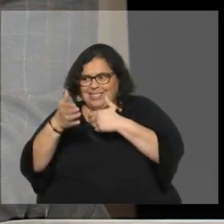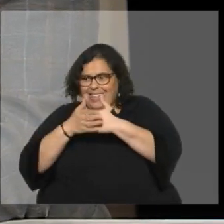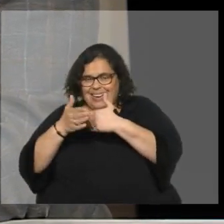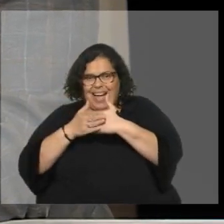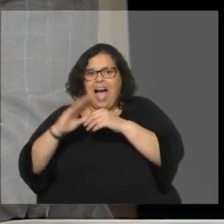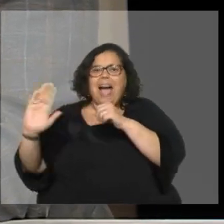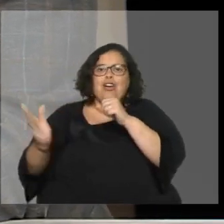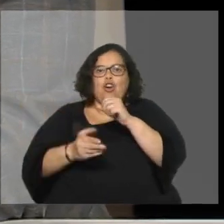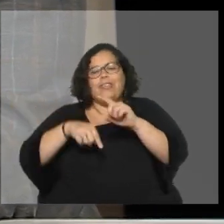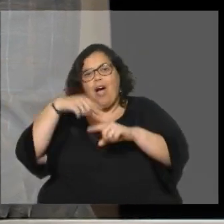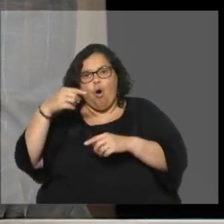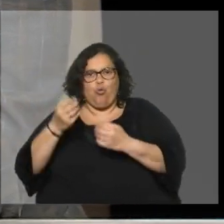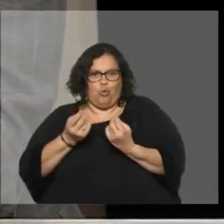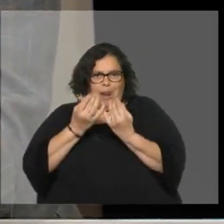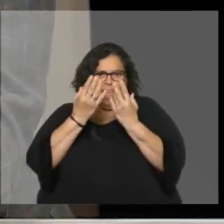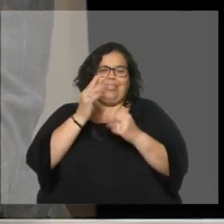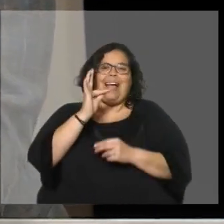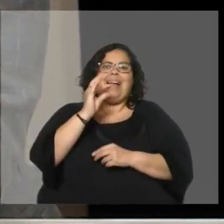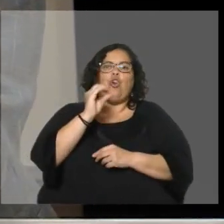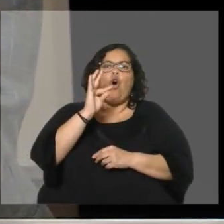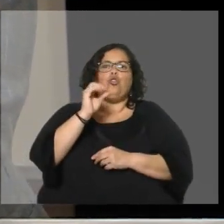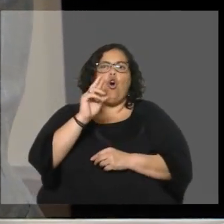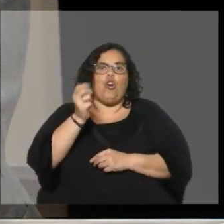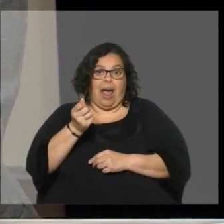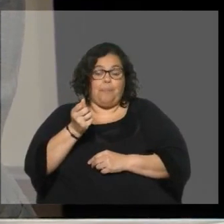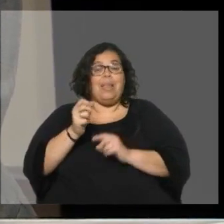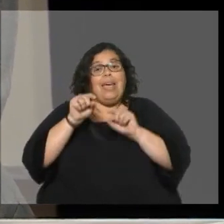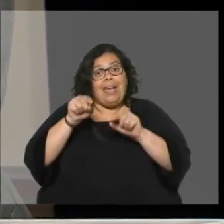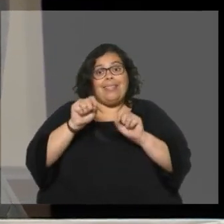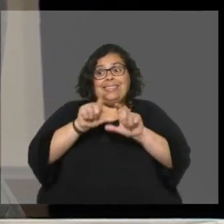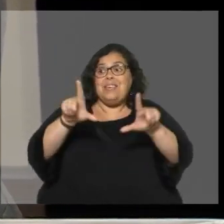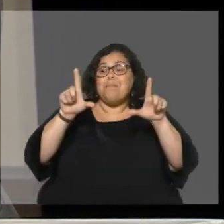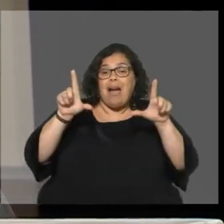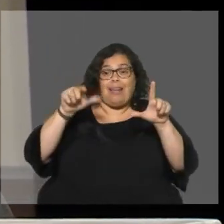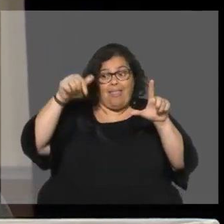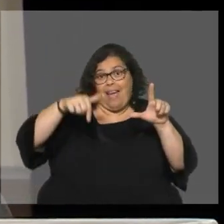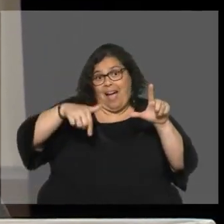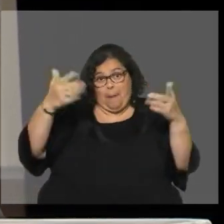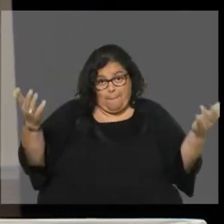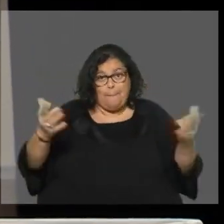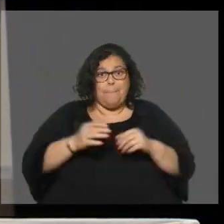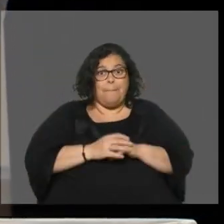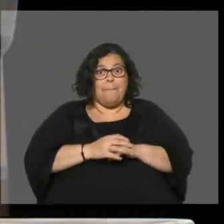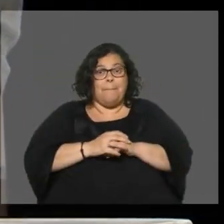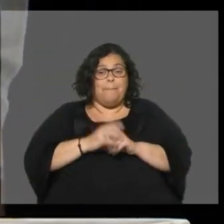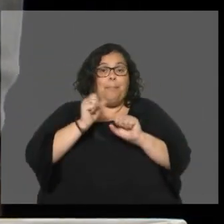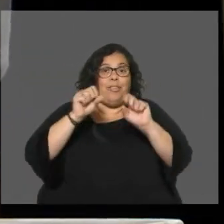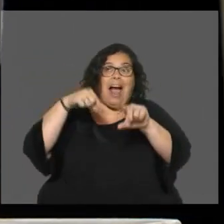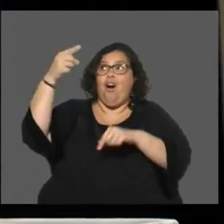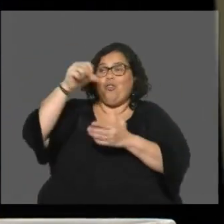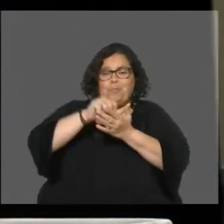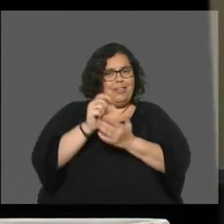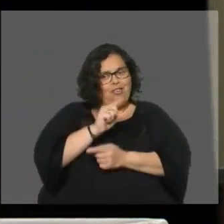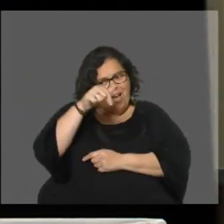totora. Y también, bueno, y las imágenes son todas imágenes de acá, parecían imágenes de que podíamos venderle hacia el exterior. Bueno, son